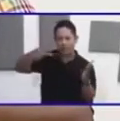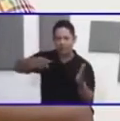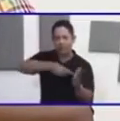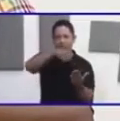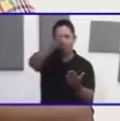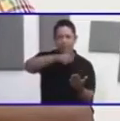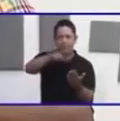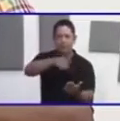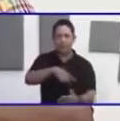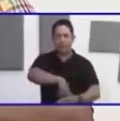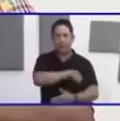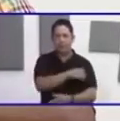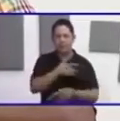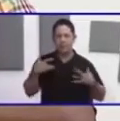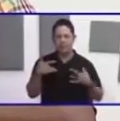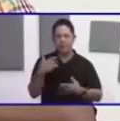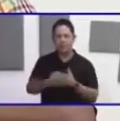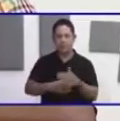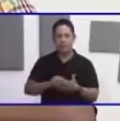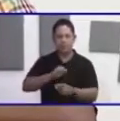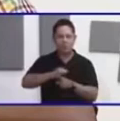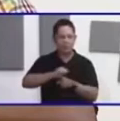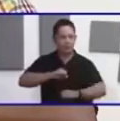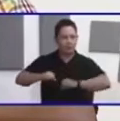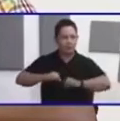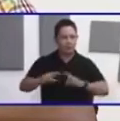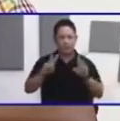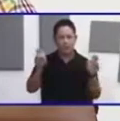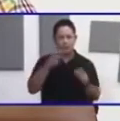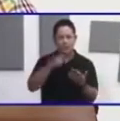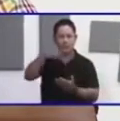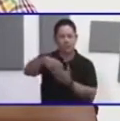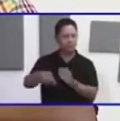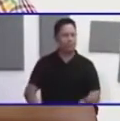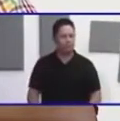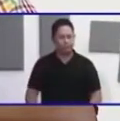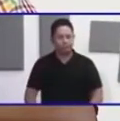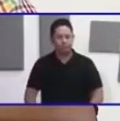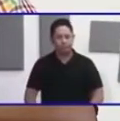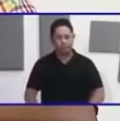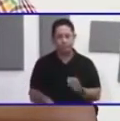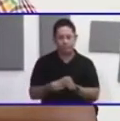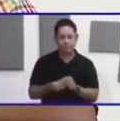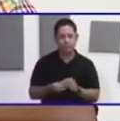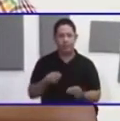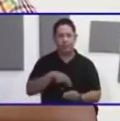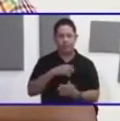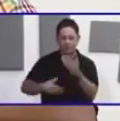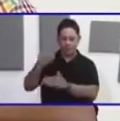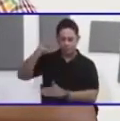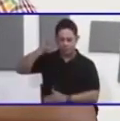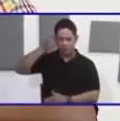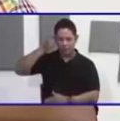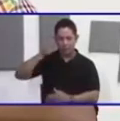de Salud para poder empezar a ejecutar ese proyecto. En ese sentido, nosotros desde el comienzo de este